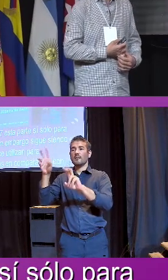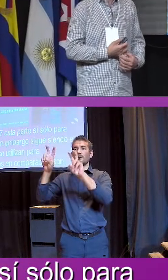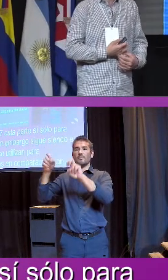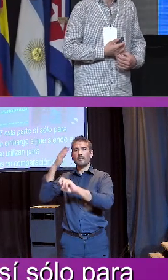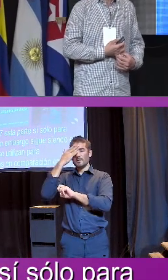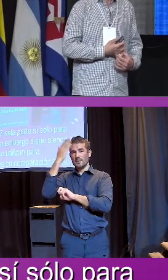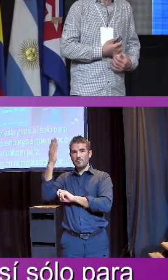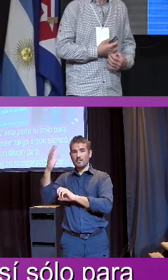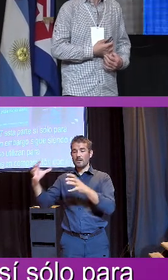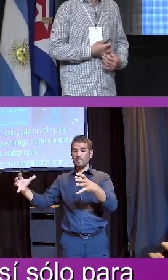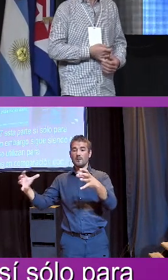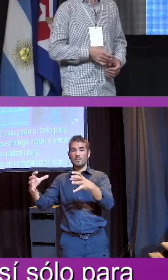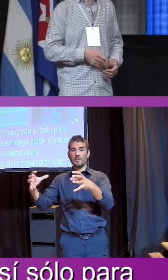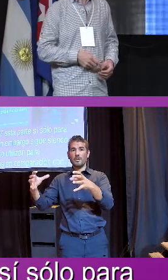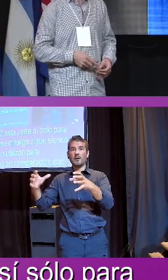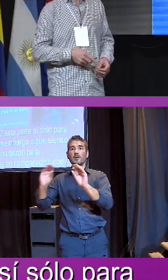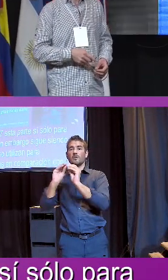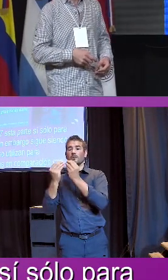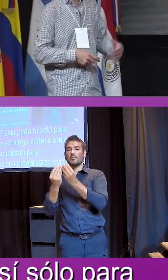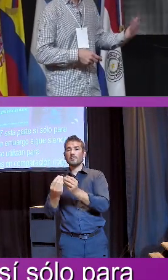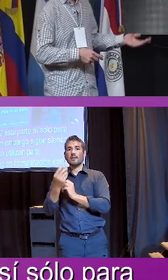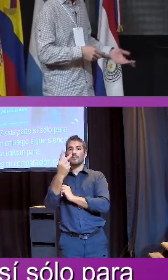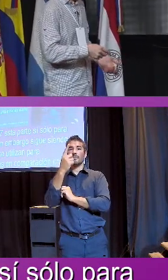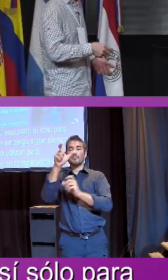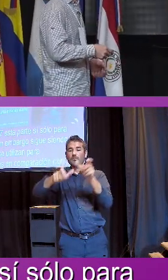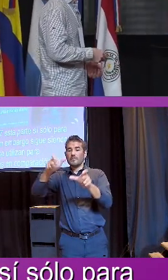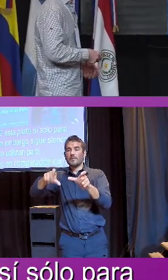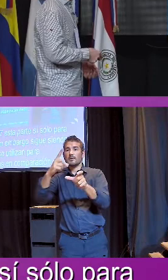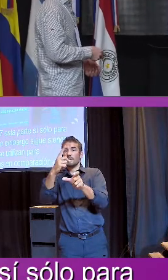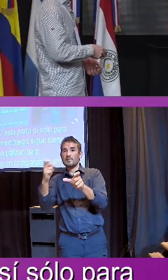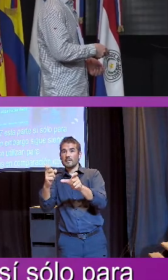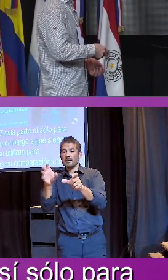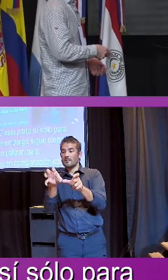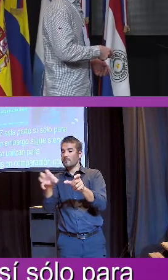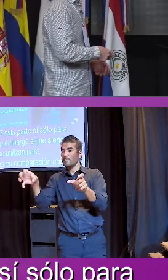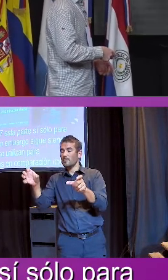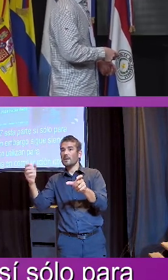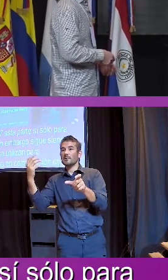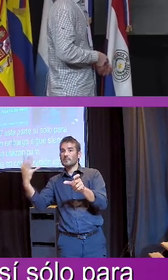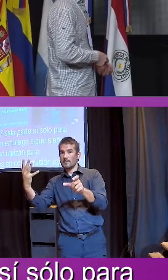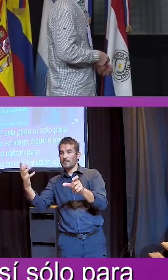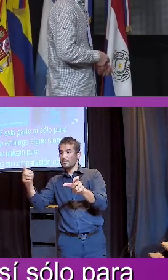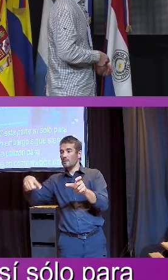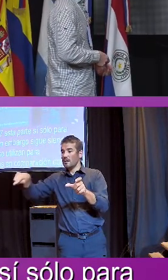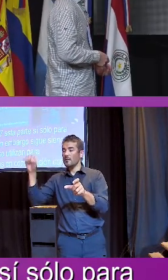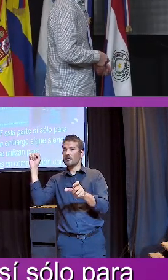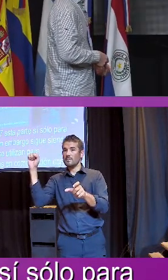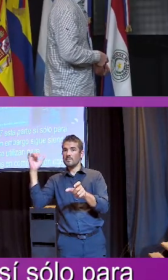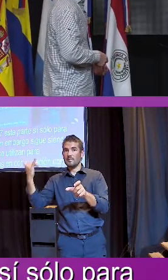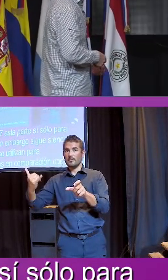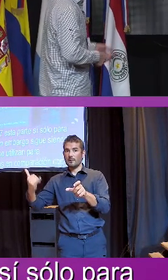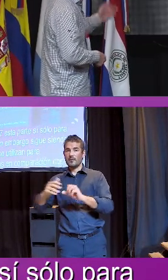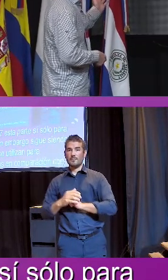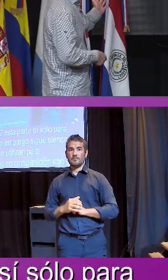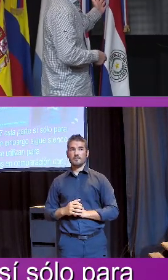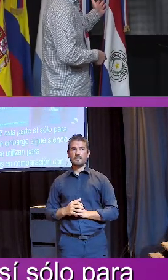niños cada 100 con un diagnóstico de una condición del espectro autista, que, digamos,